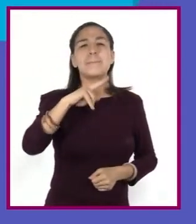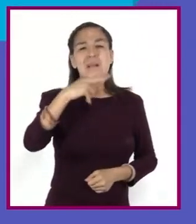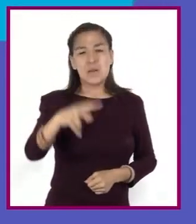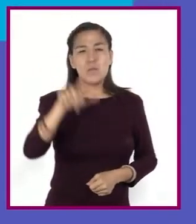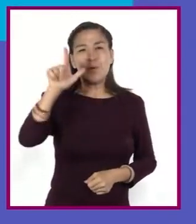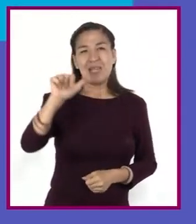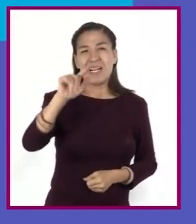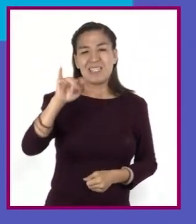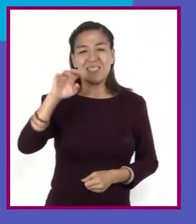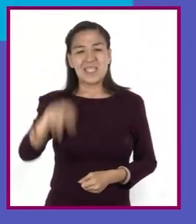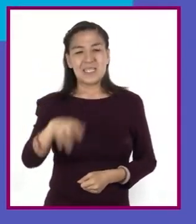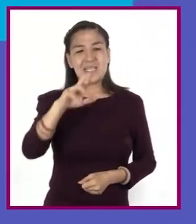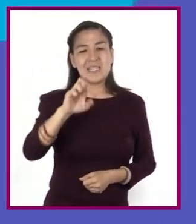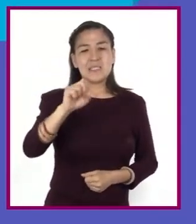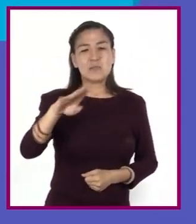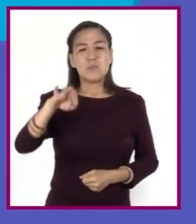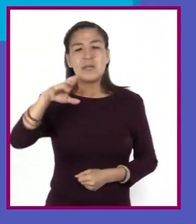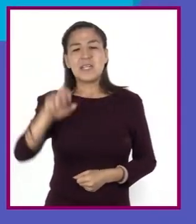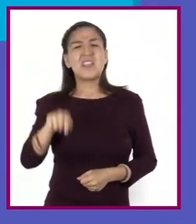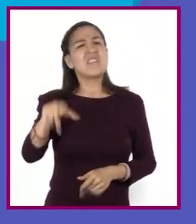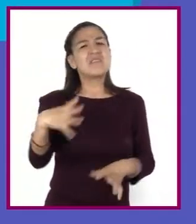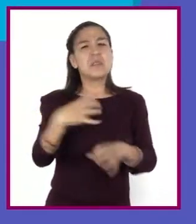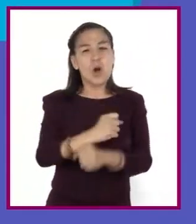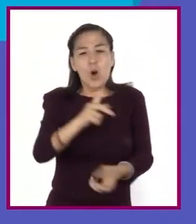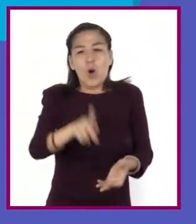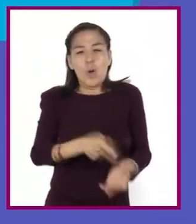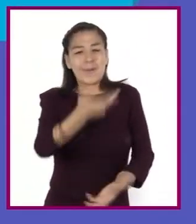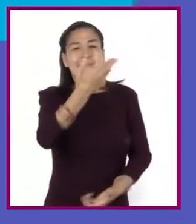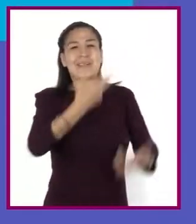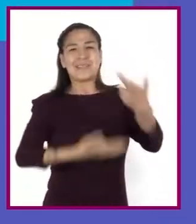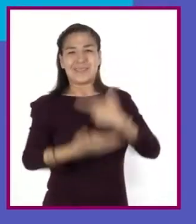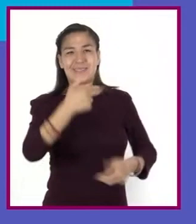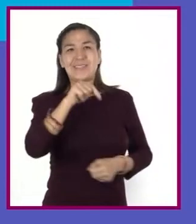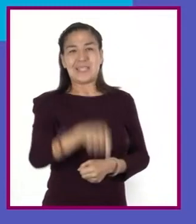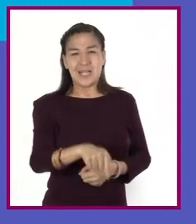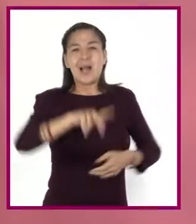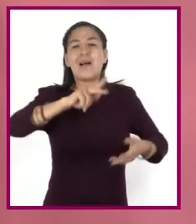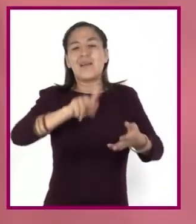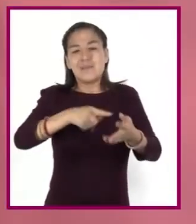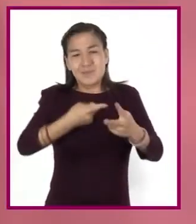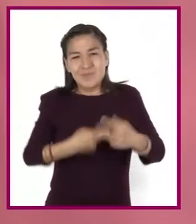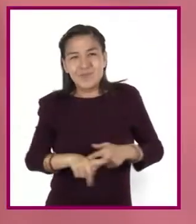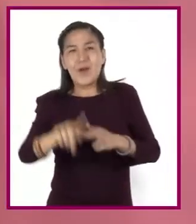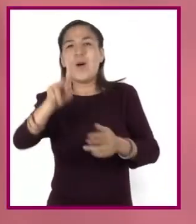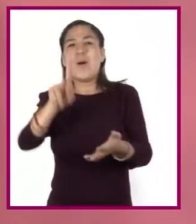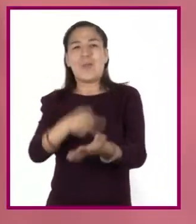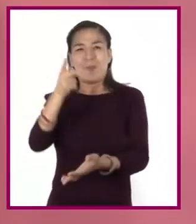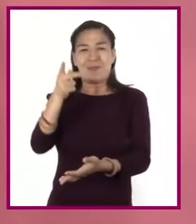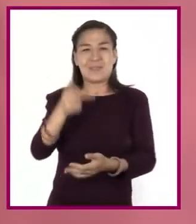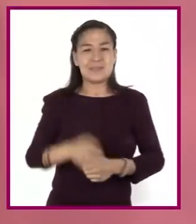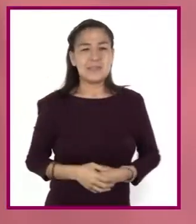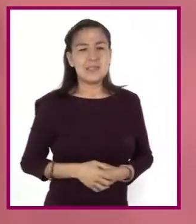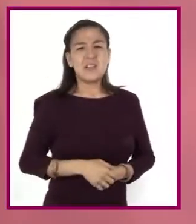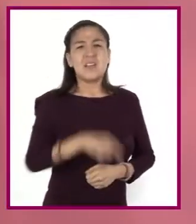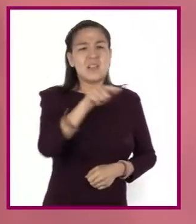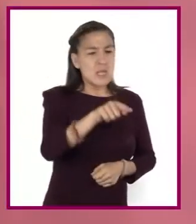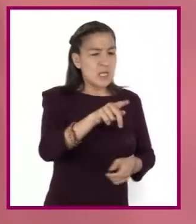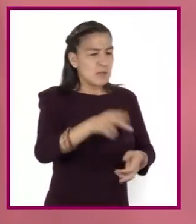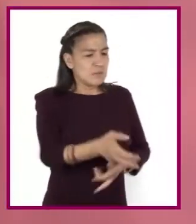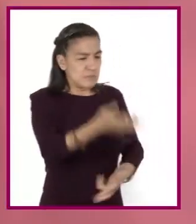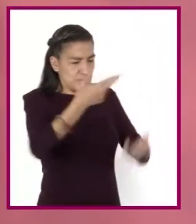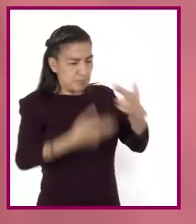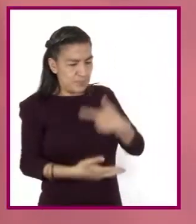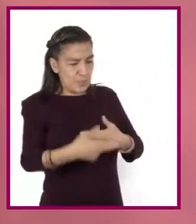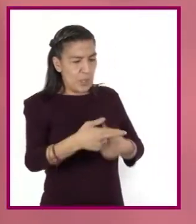resumere, que significa volver a tomar y comenzar de nuevo. Y entonces ese volver a tomar